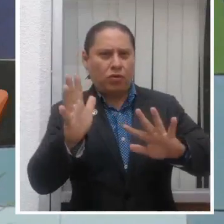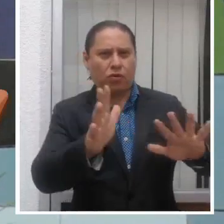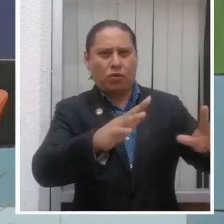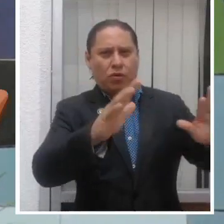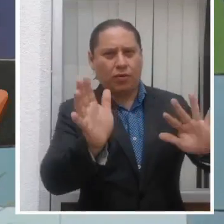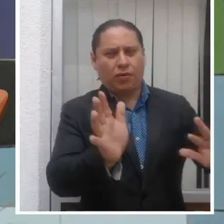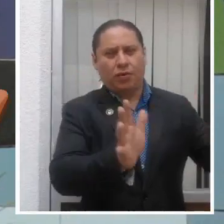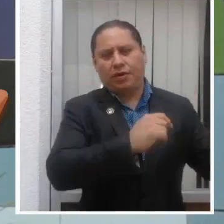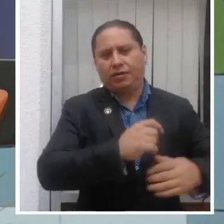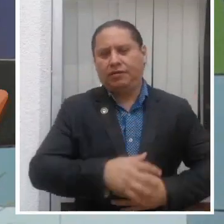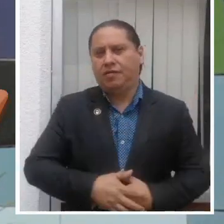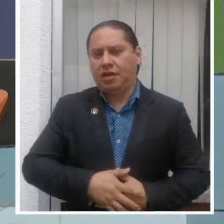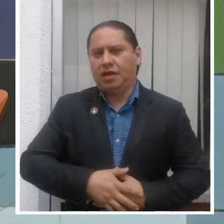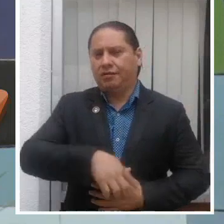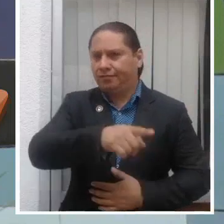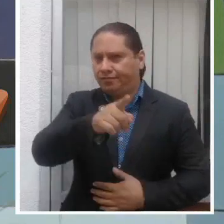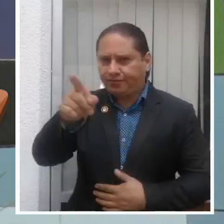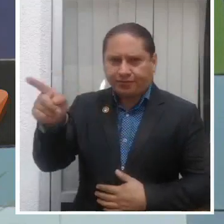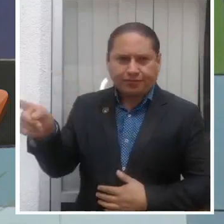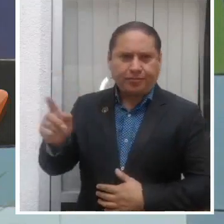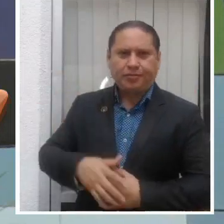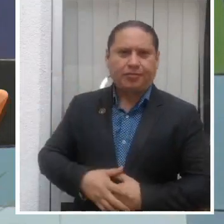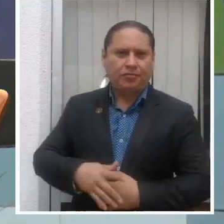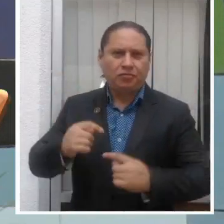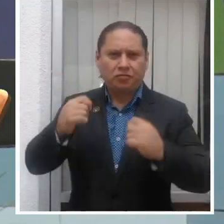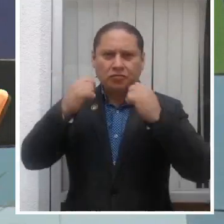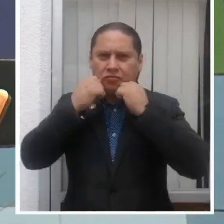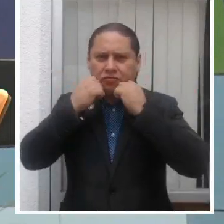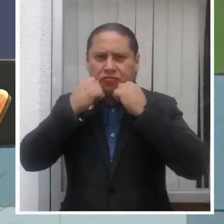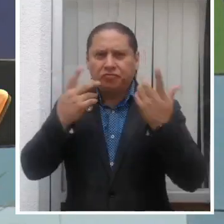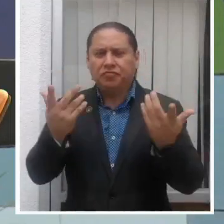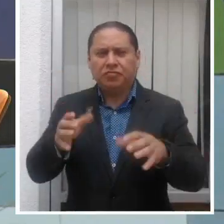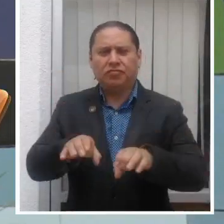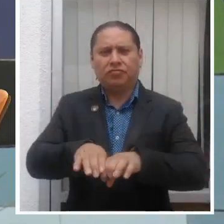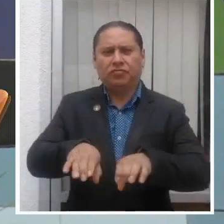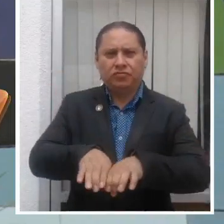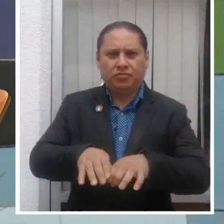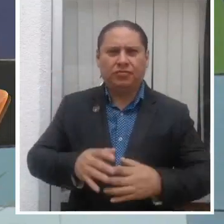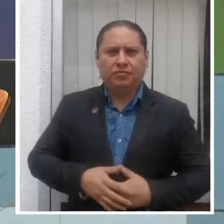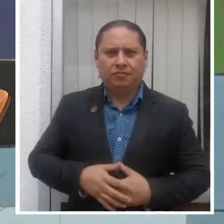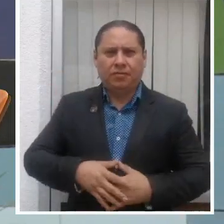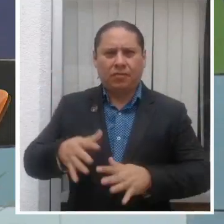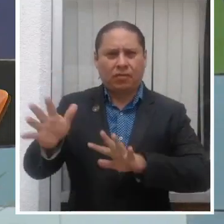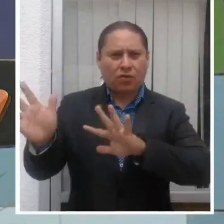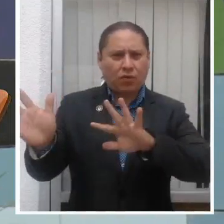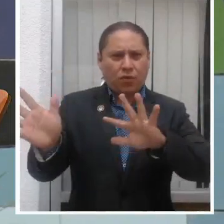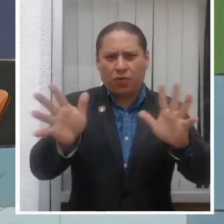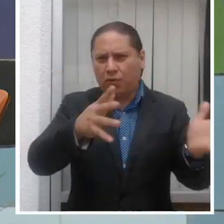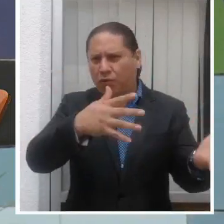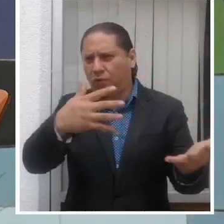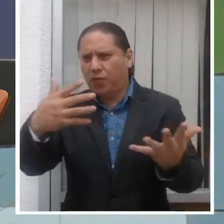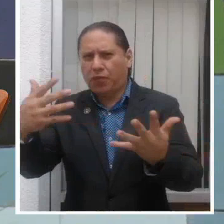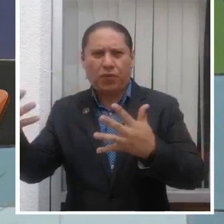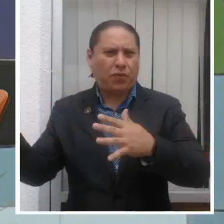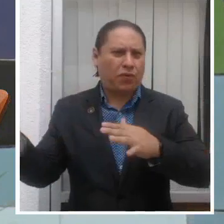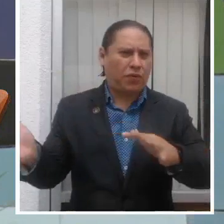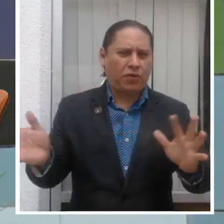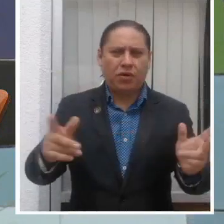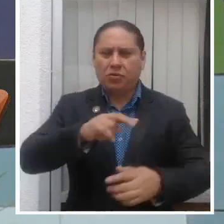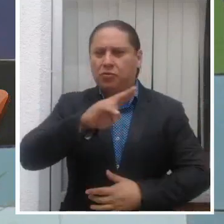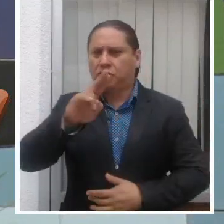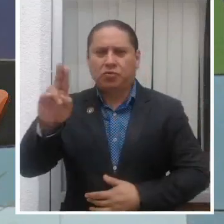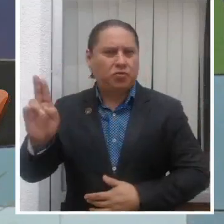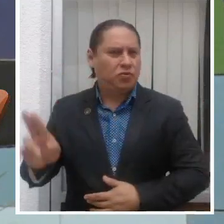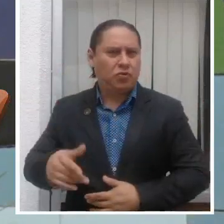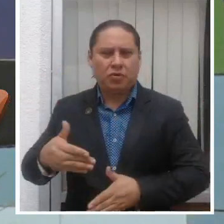capaces, aquellos que sin importar las condiciones, las adversidades y los obstáculos, nunca